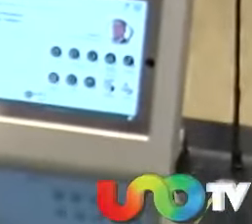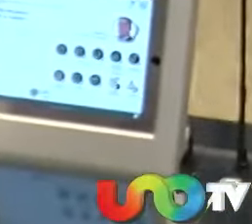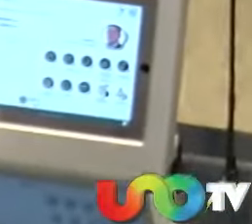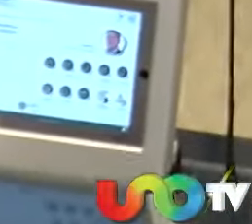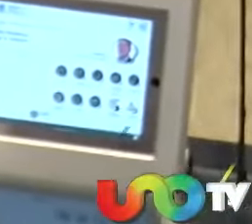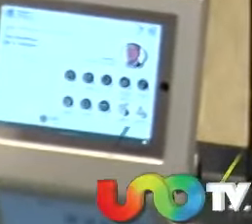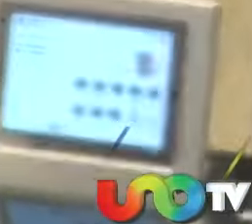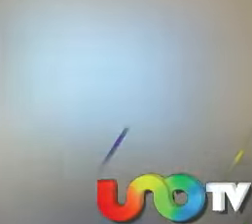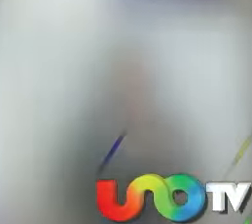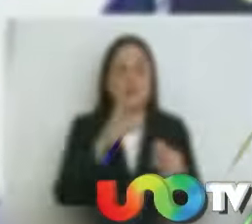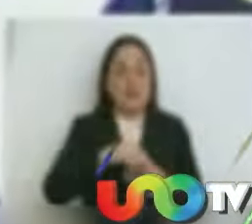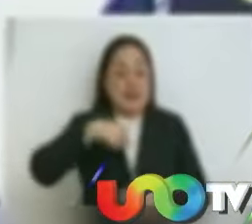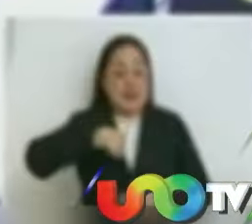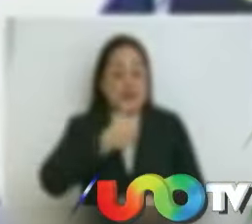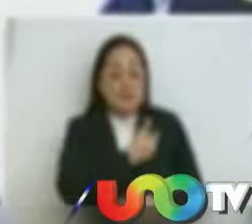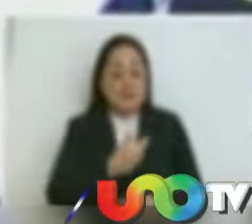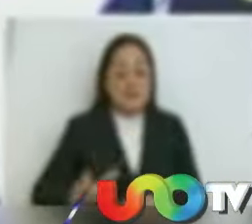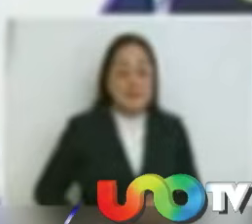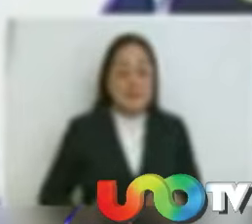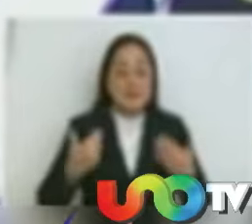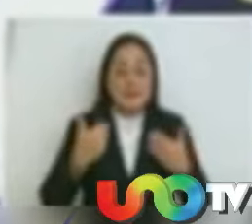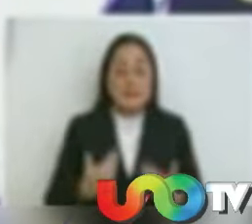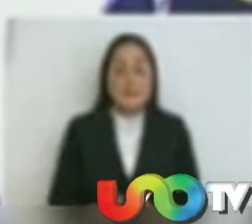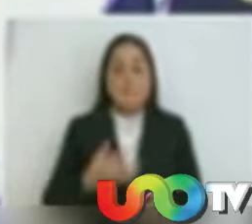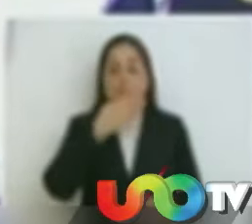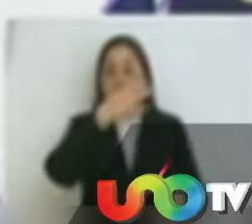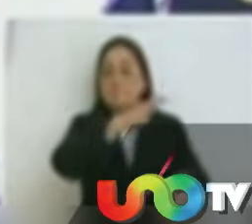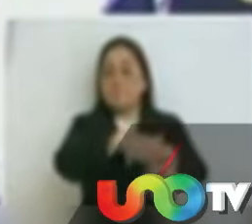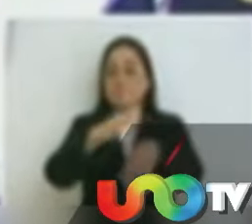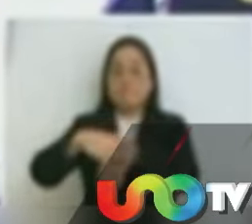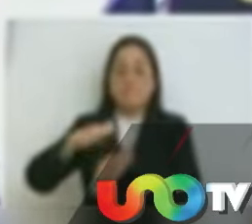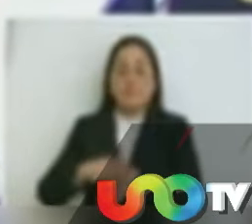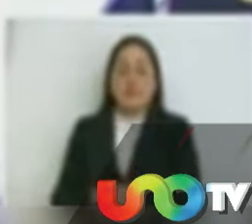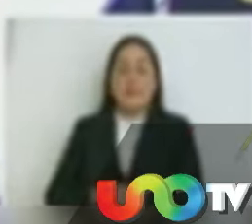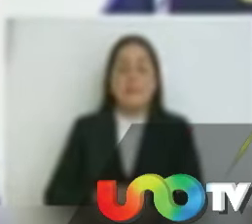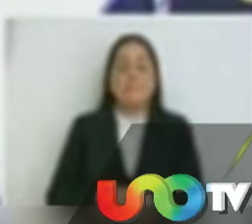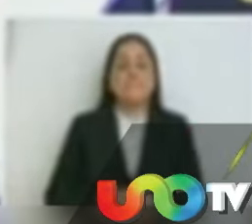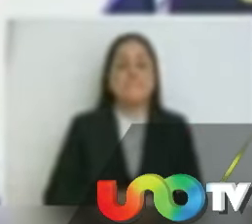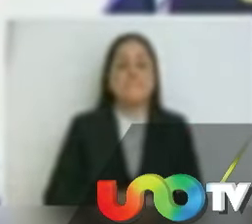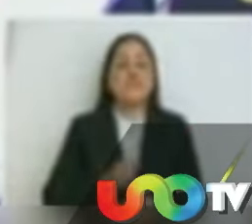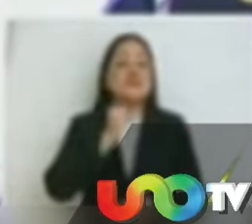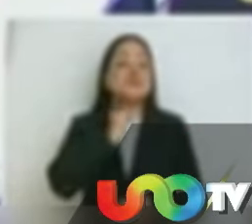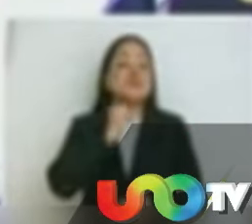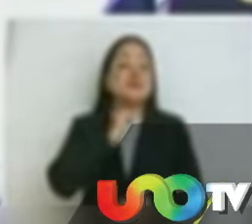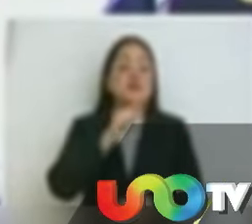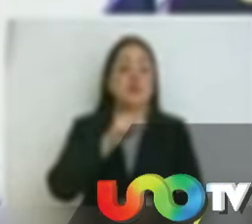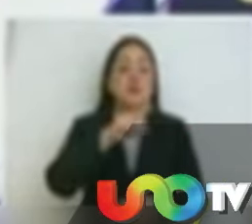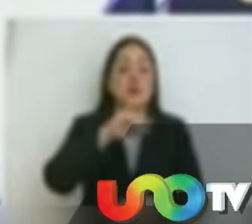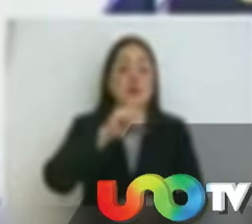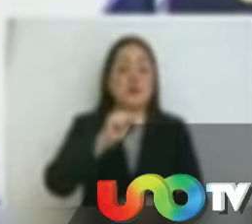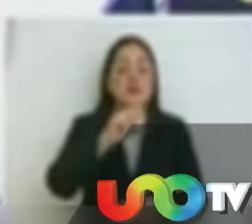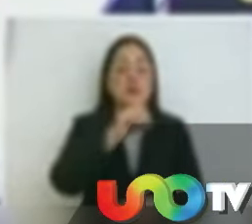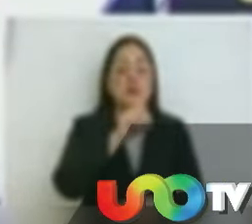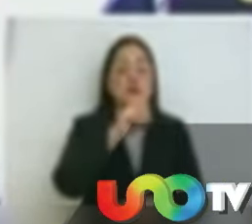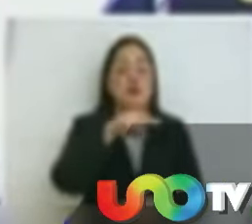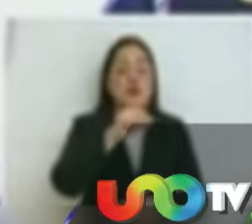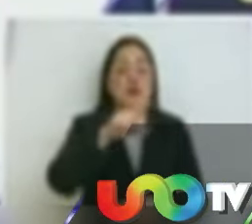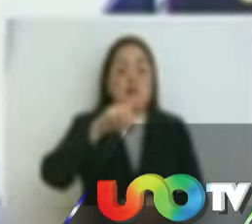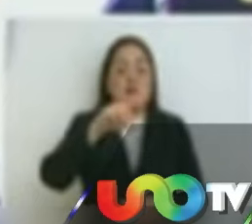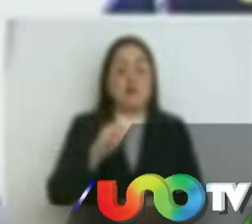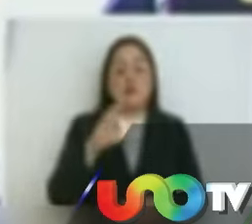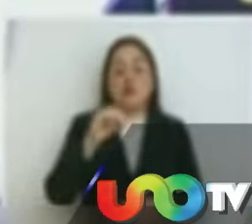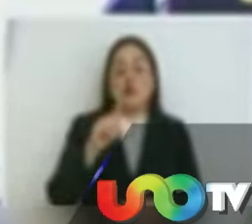reforma al Poder Judicial. Quiero hacer de su conocimiento que el senador Luis Donaldo Colosio informa a